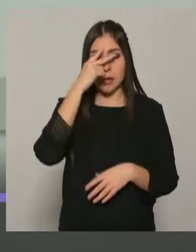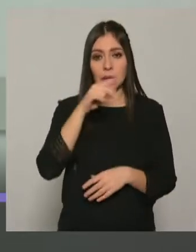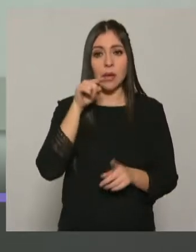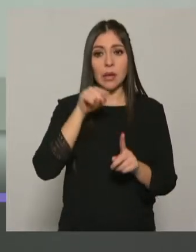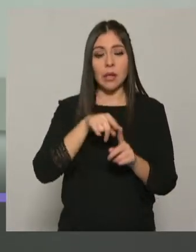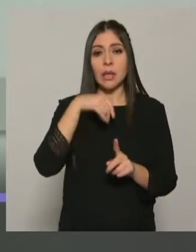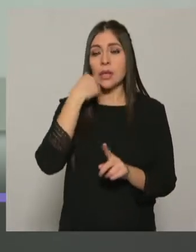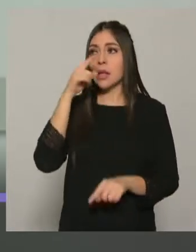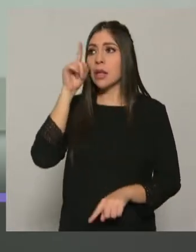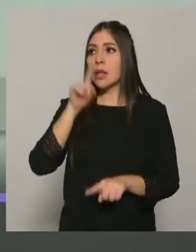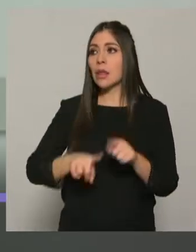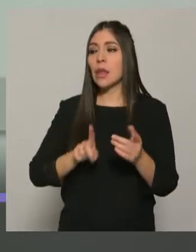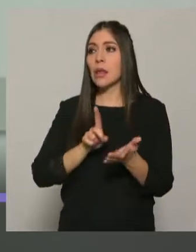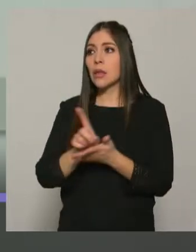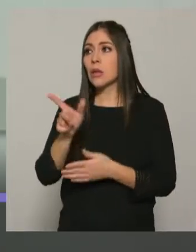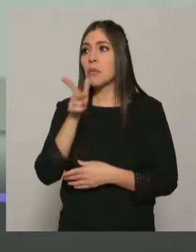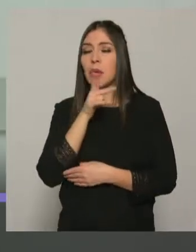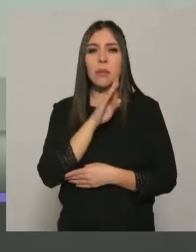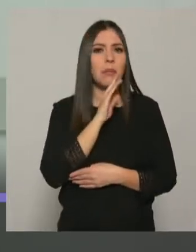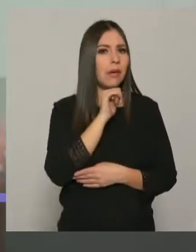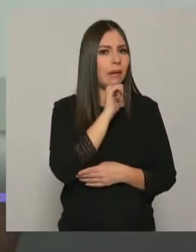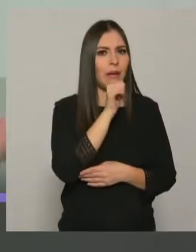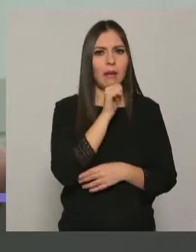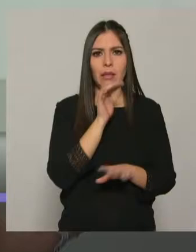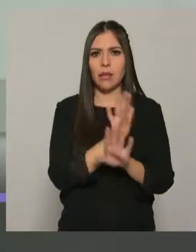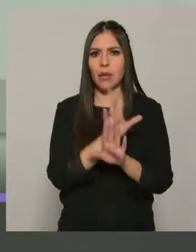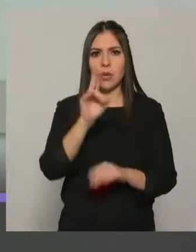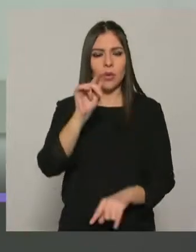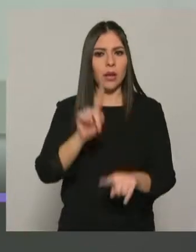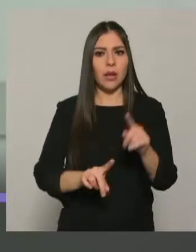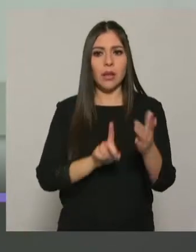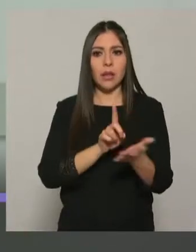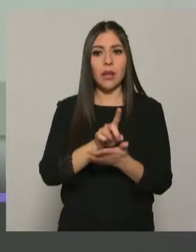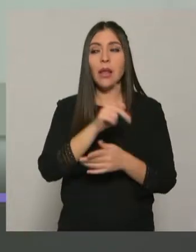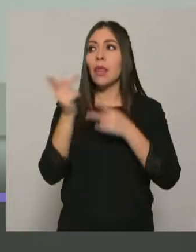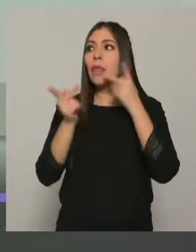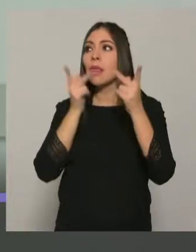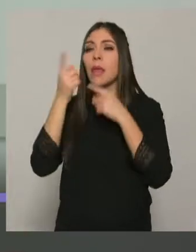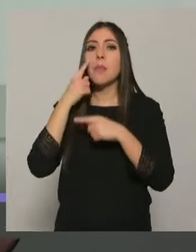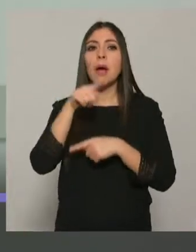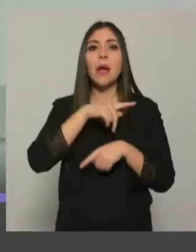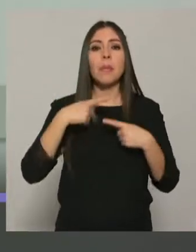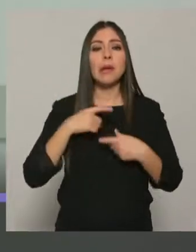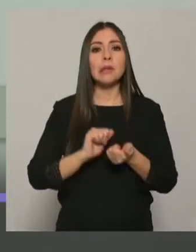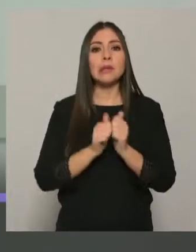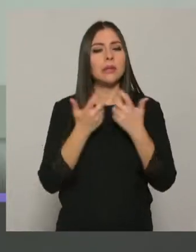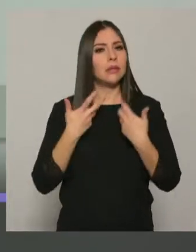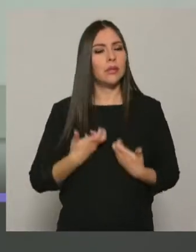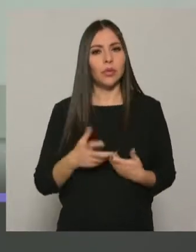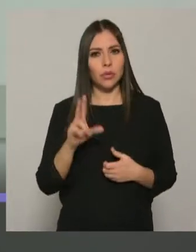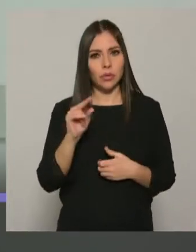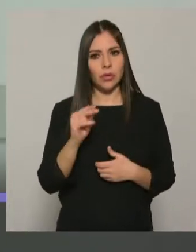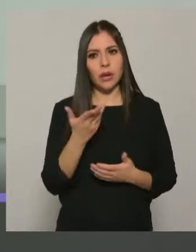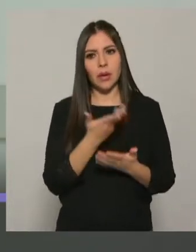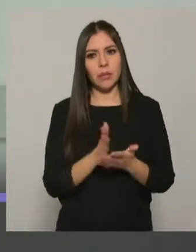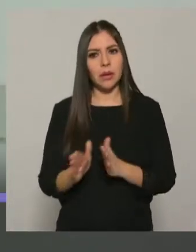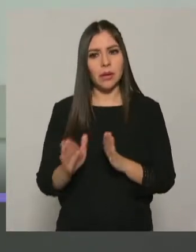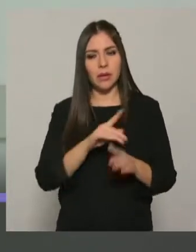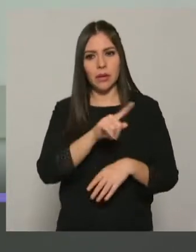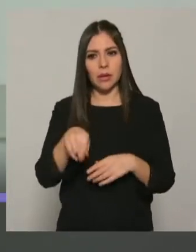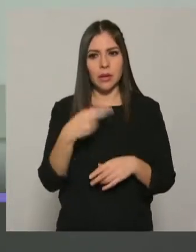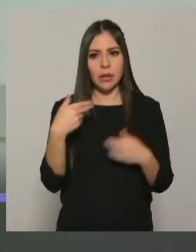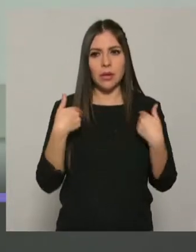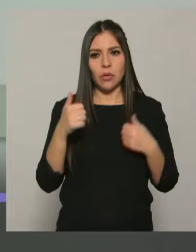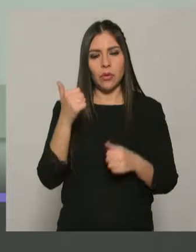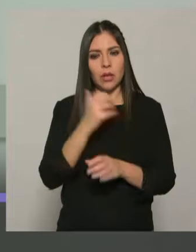a los padres, porque es un tema que se ha estado manejando, o sea, para asustar a la gente. Pero también hay que entender una cosa, las niñas y los niños tienen